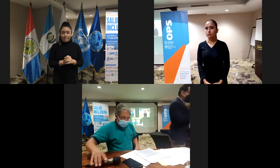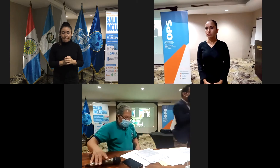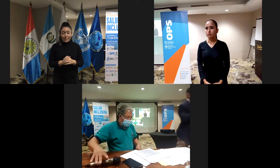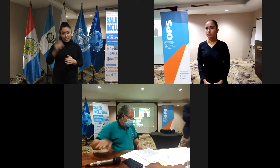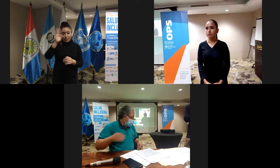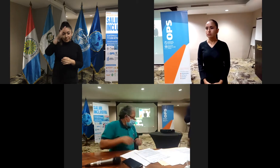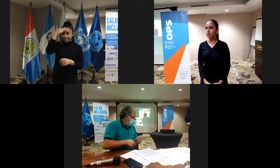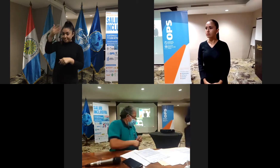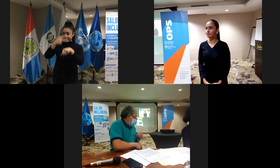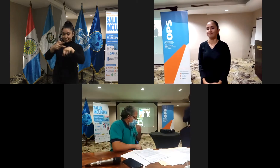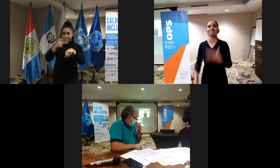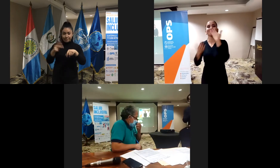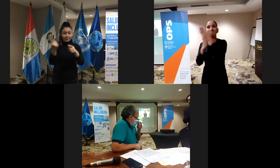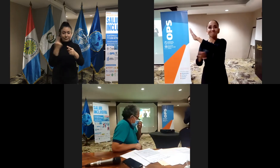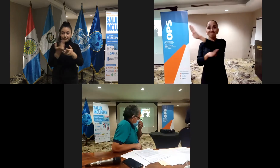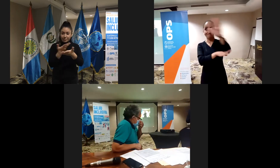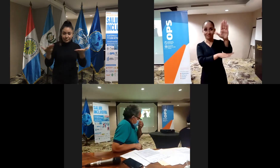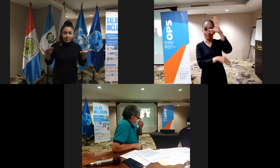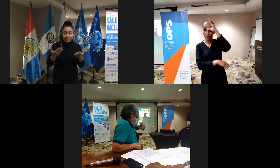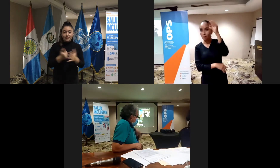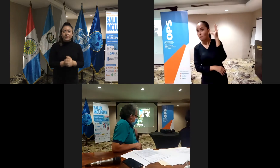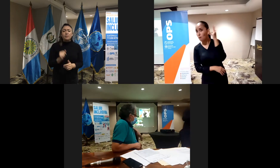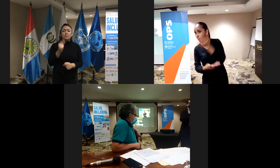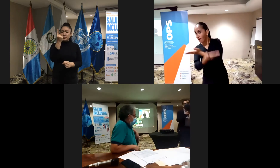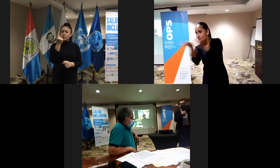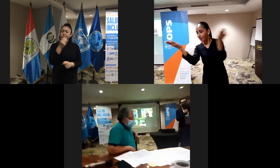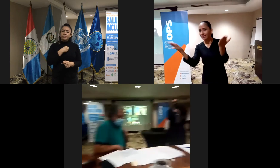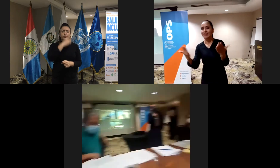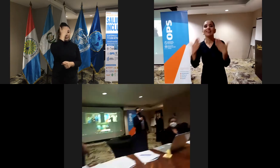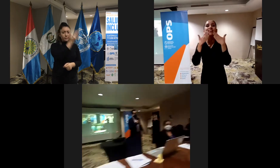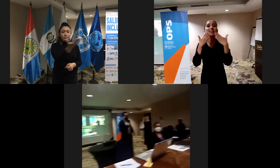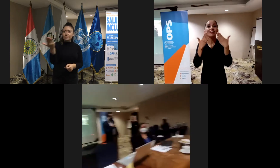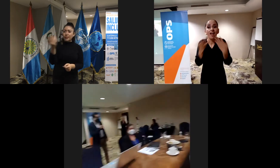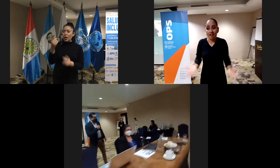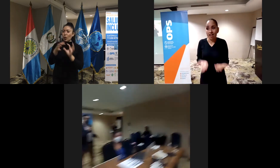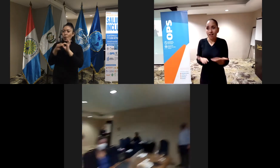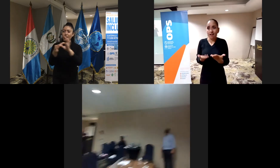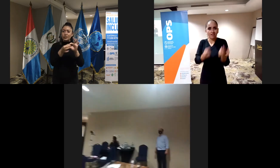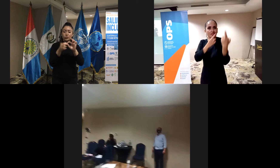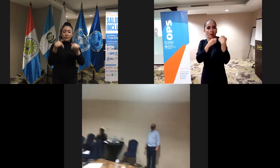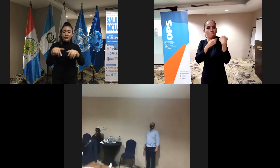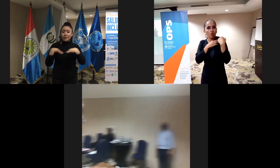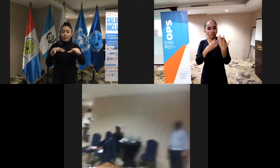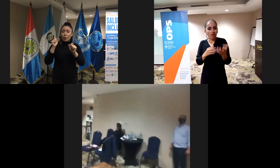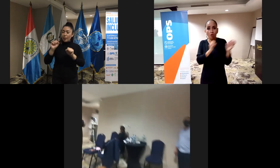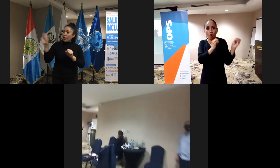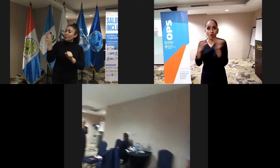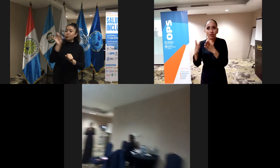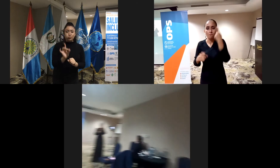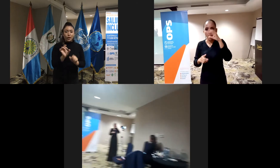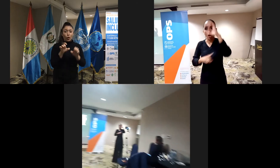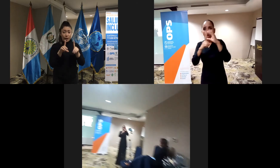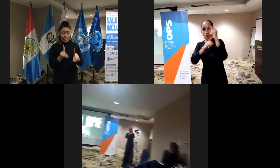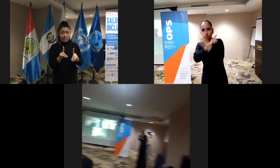Buenas tardes a todos y a todas. En primer lugar, agradecer a los organizadores del evento por tomar en cuenta al CONADI, ya